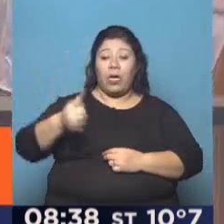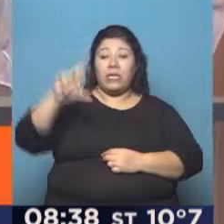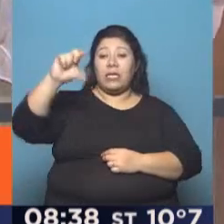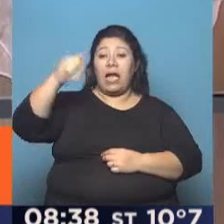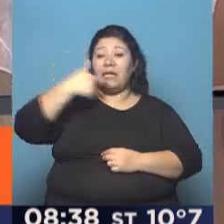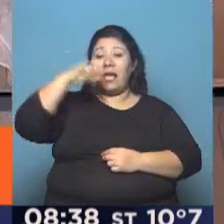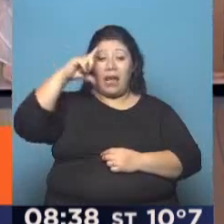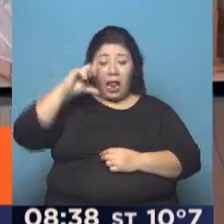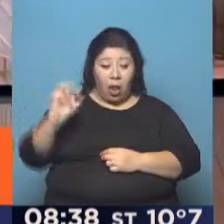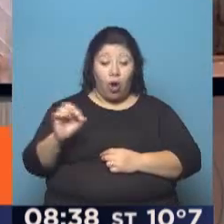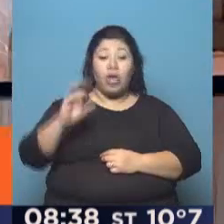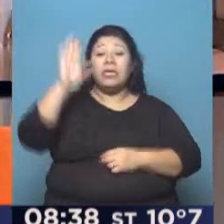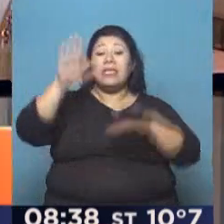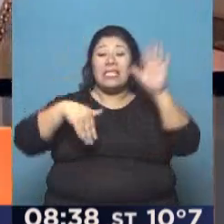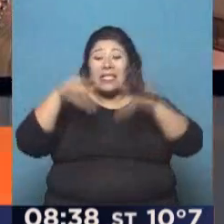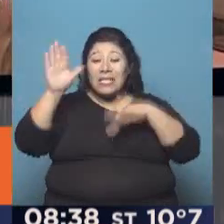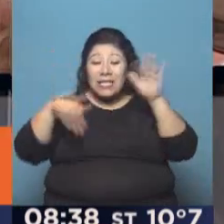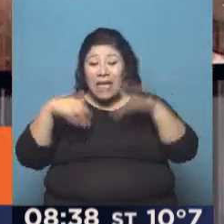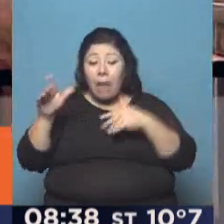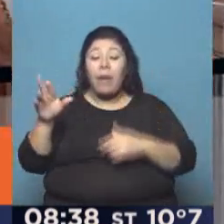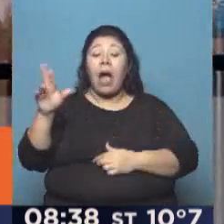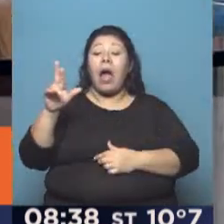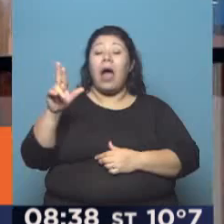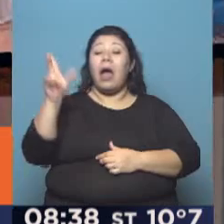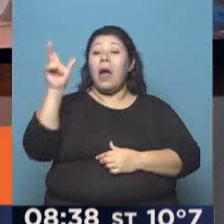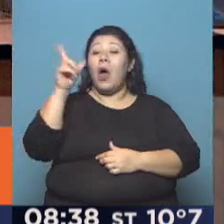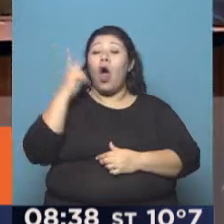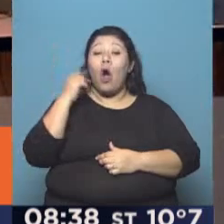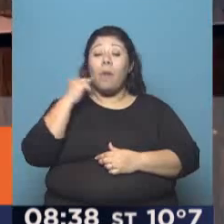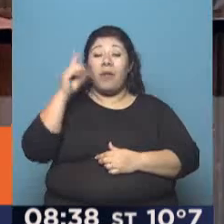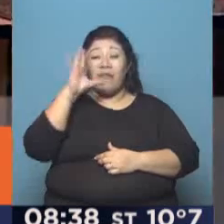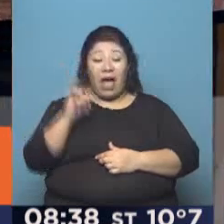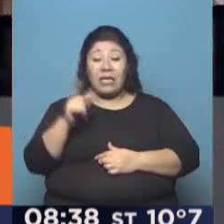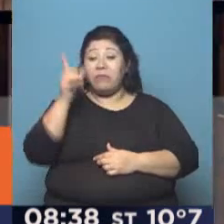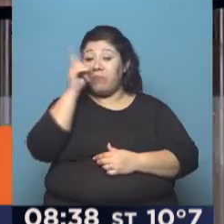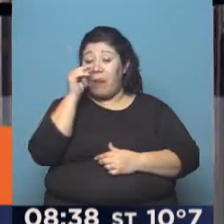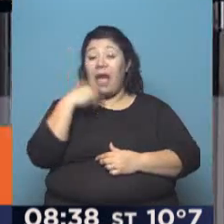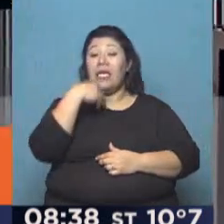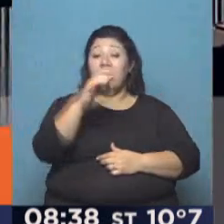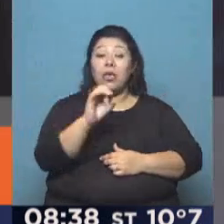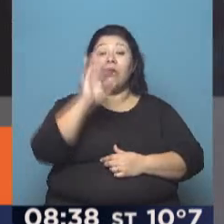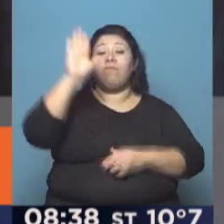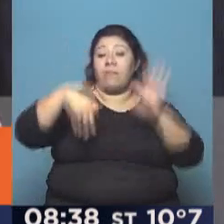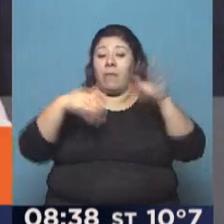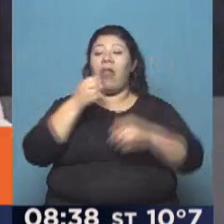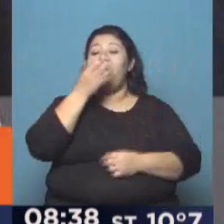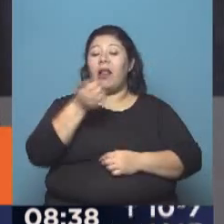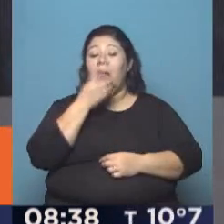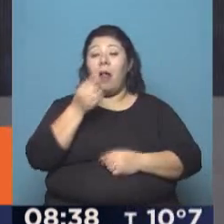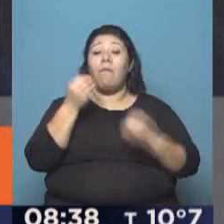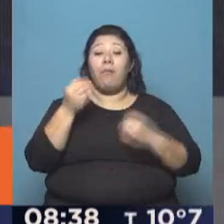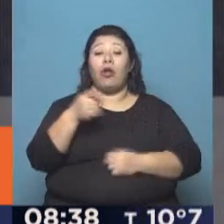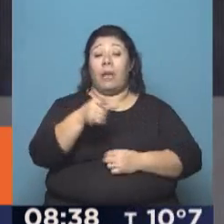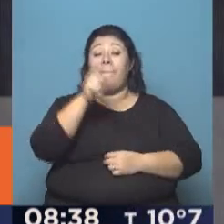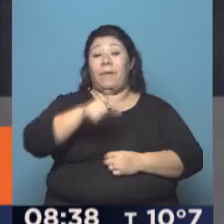bae lo hace porque Recibe un informe de la wif el informe de la wif dice De qué manera los hijos de Lázaro vaez eran los miembros de